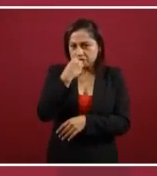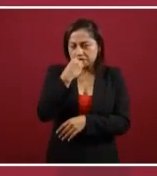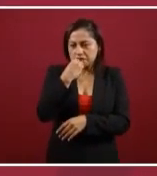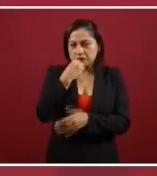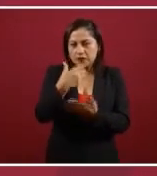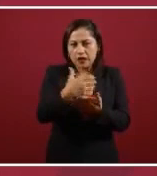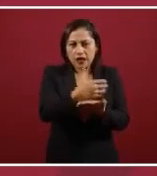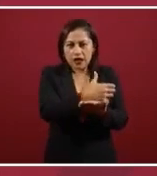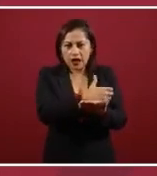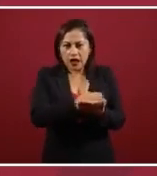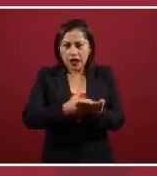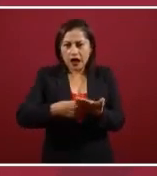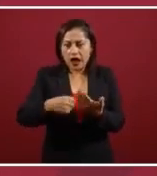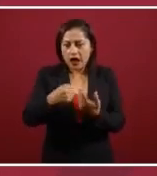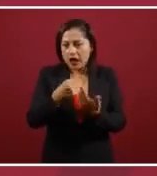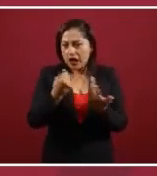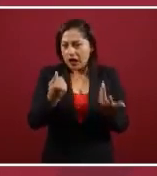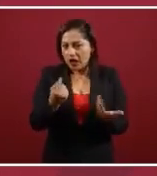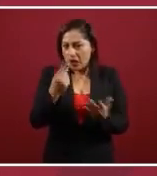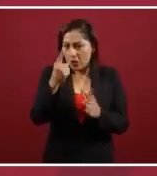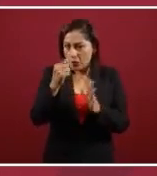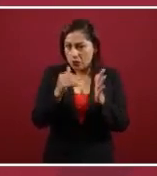$1,000,000